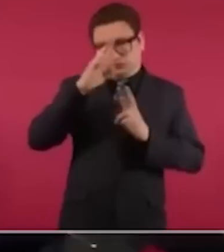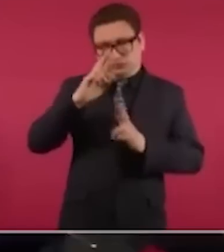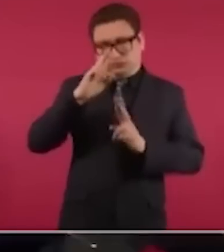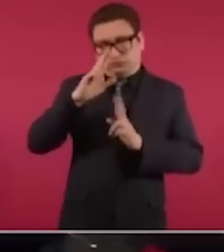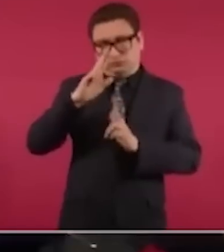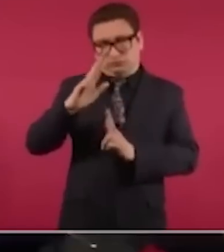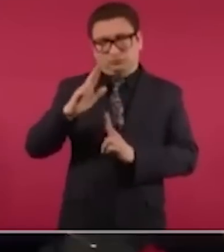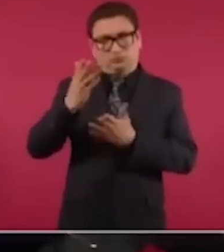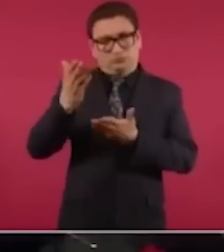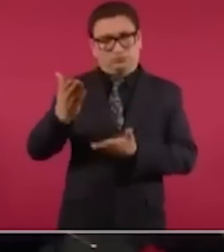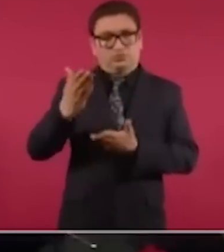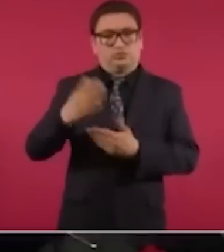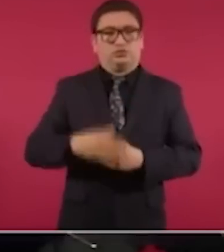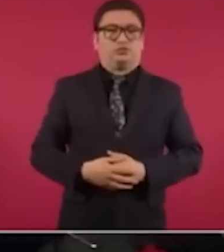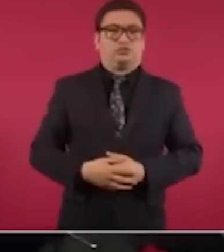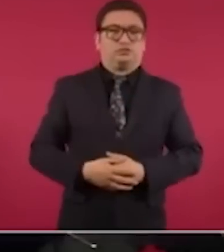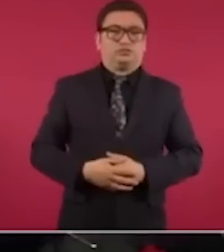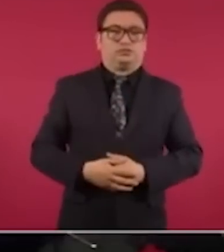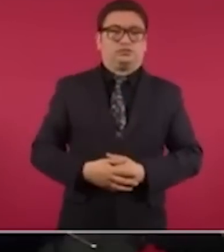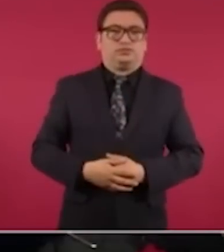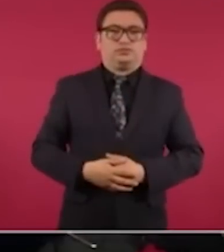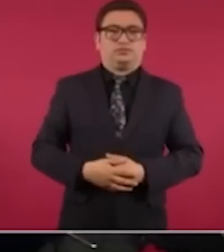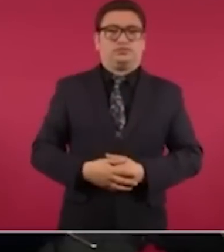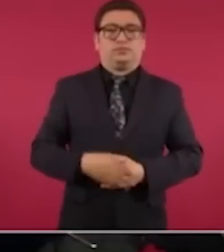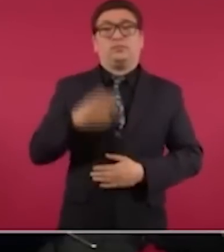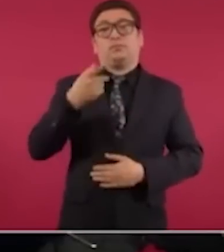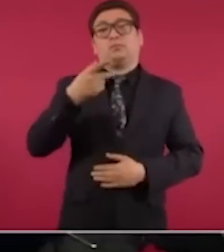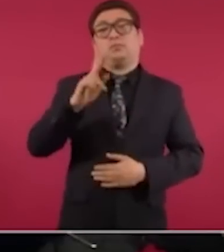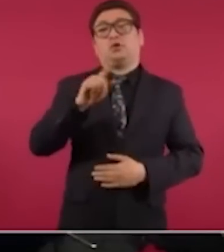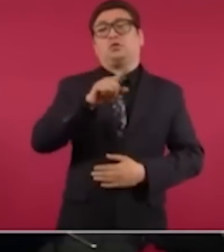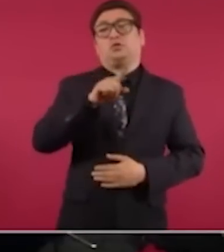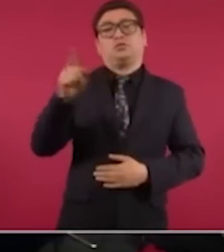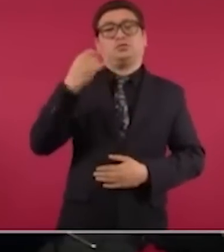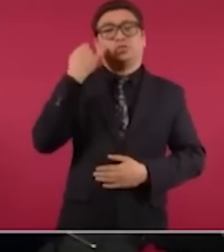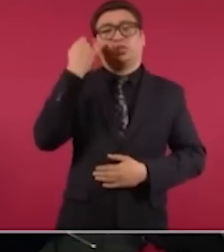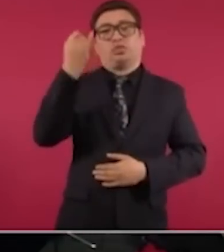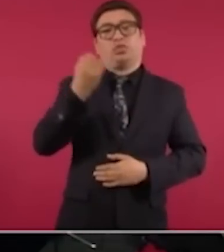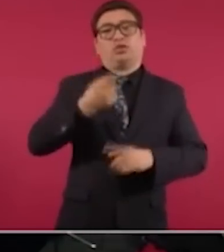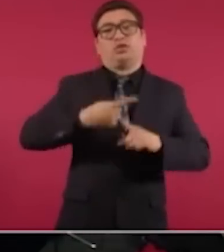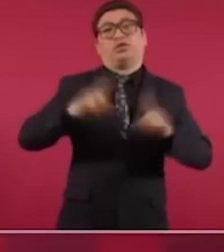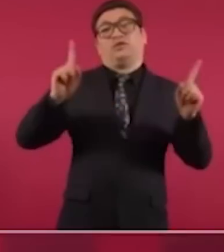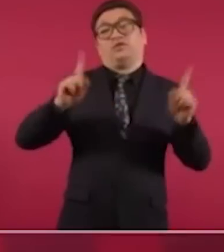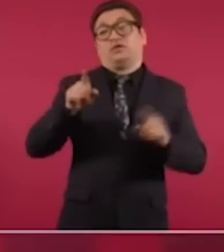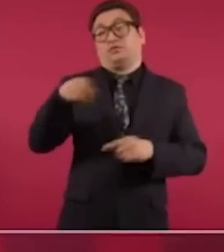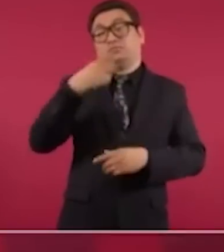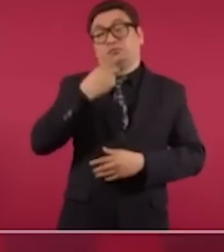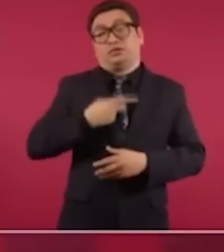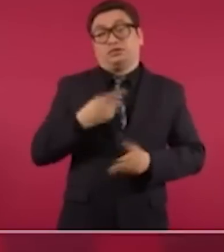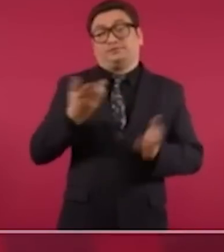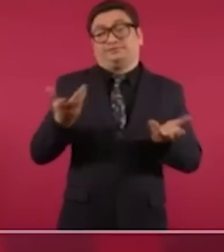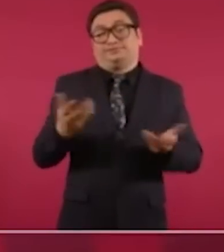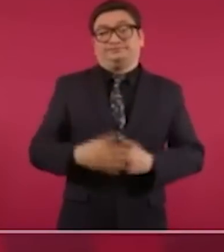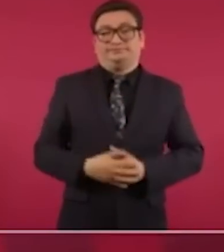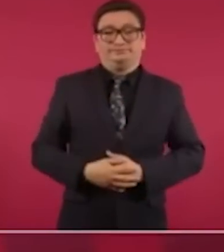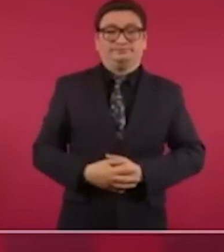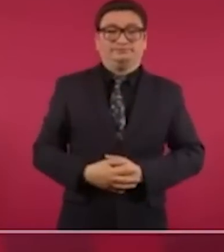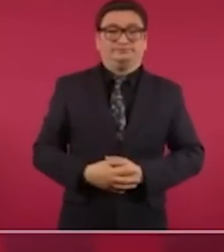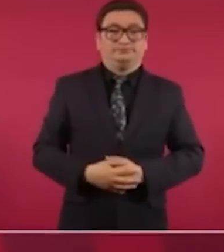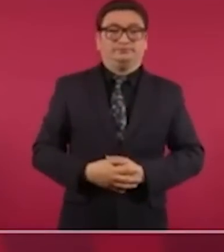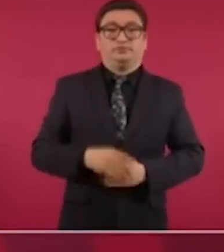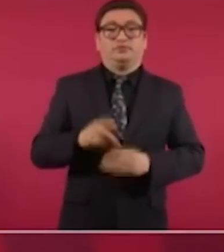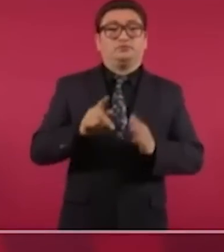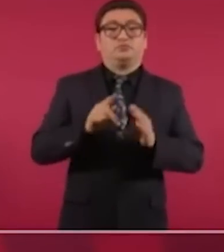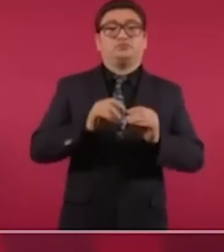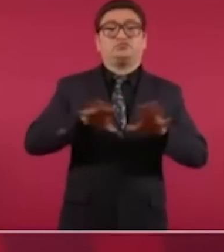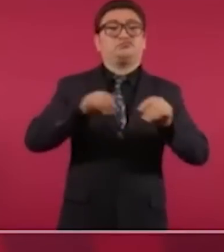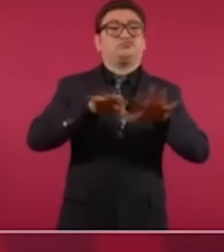pero ya lo tomaron de otra manera según me estás Este comentando los de